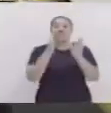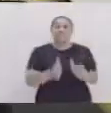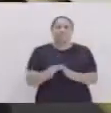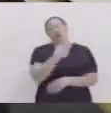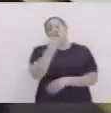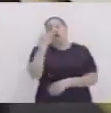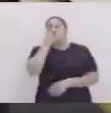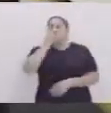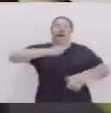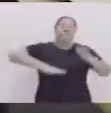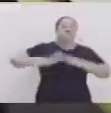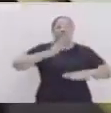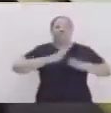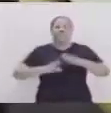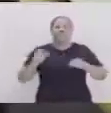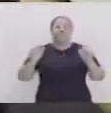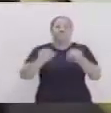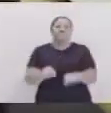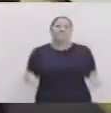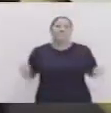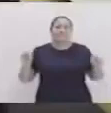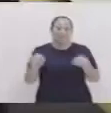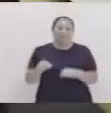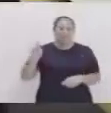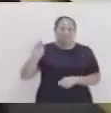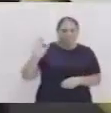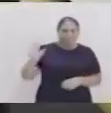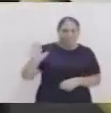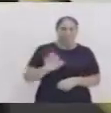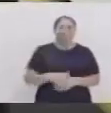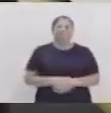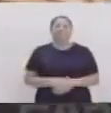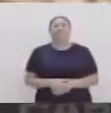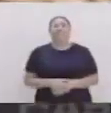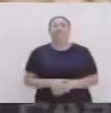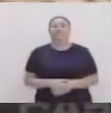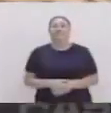Patitos de Amatitlán de Ricardo Castillo.